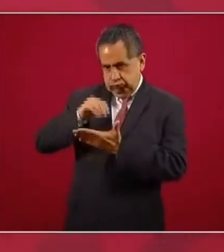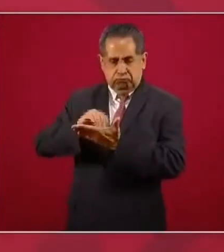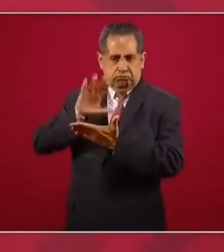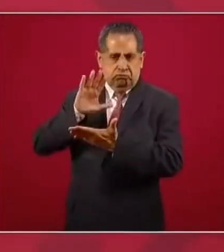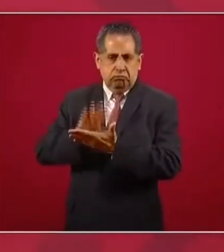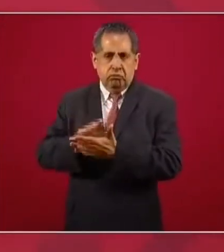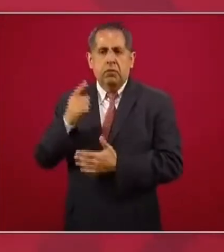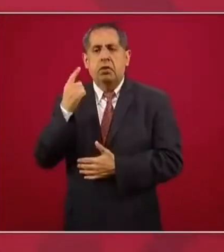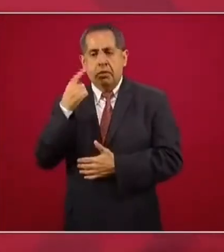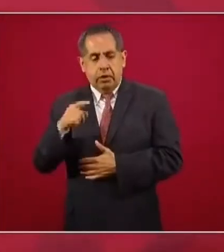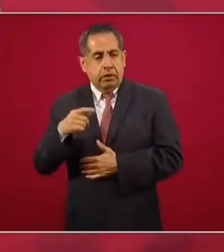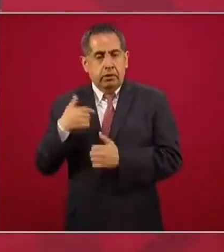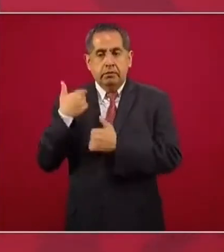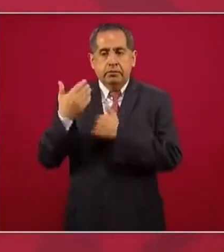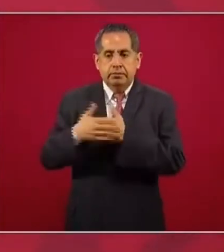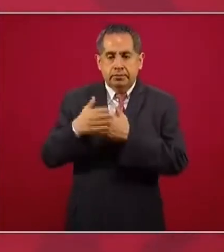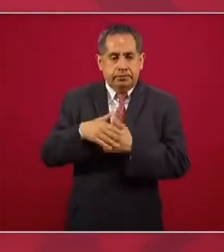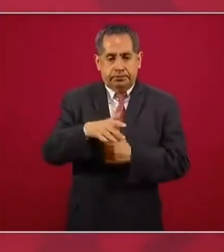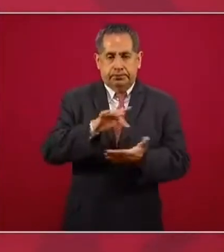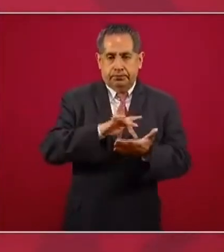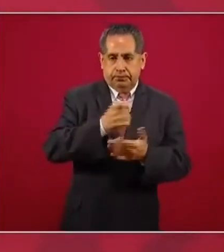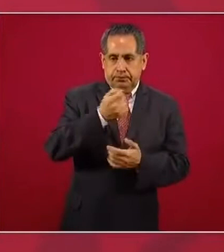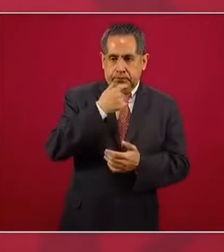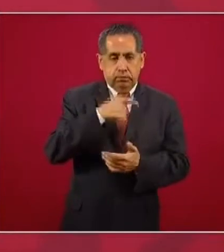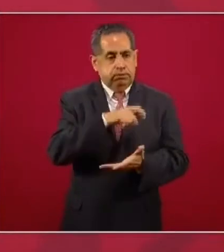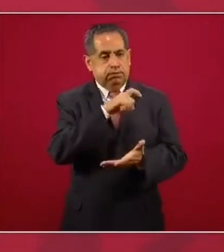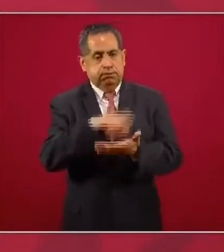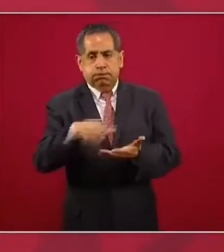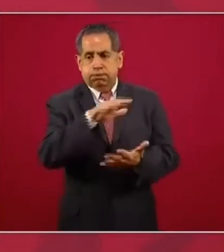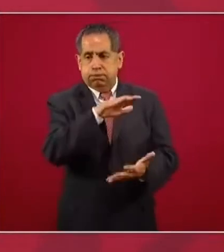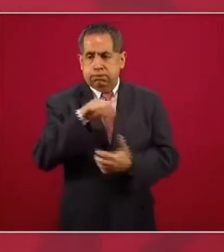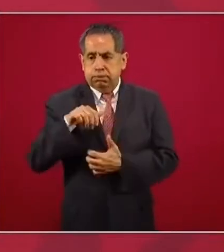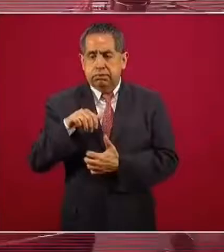para la adquisición de medicamentos,